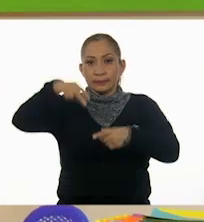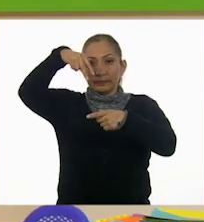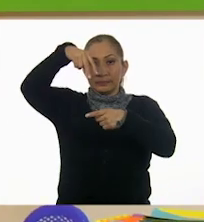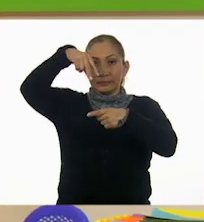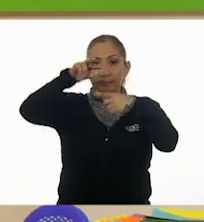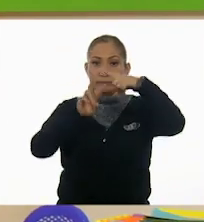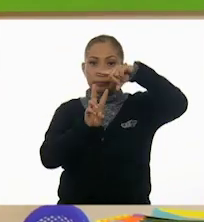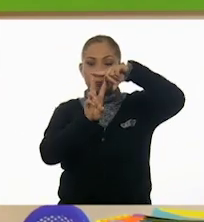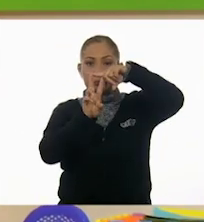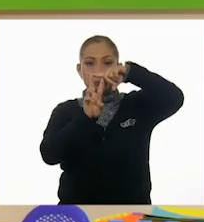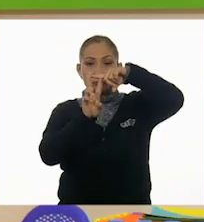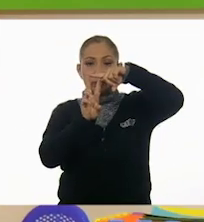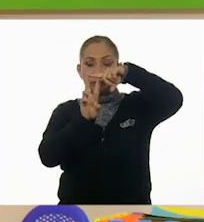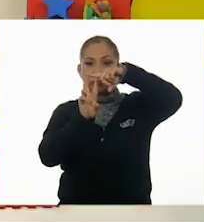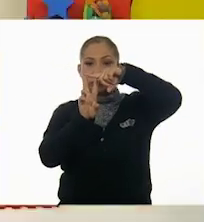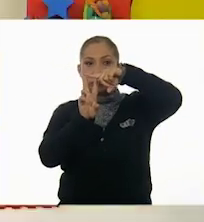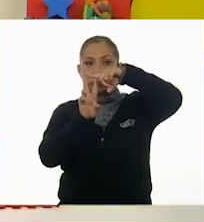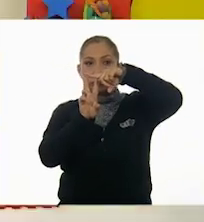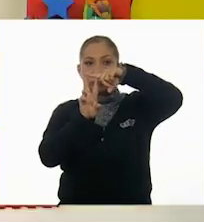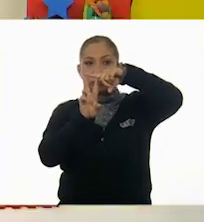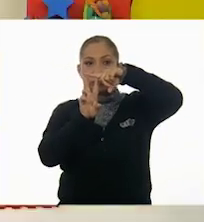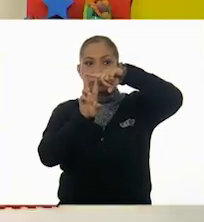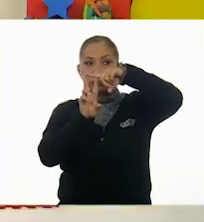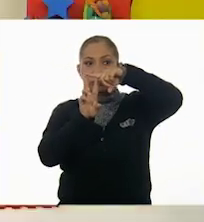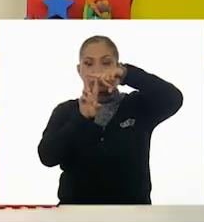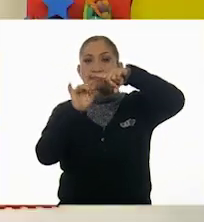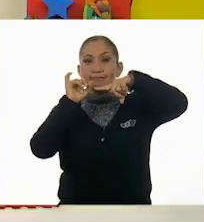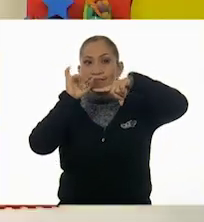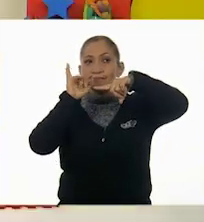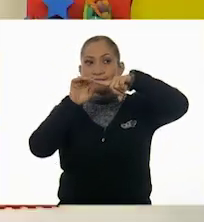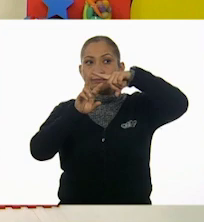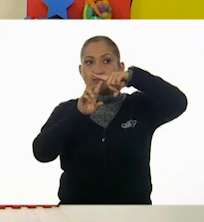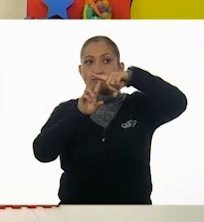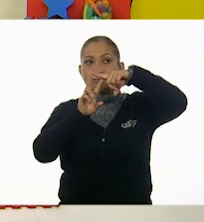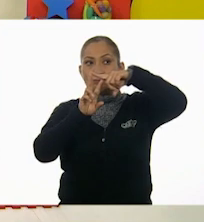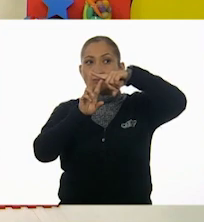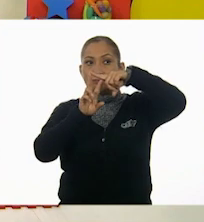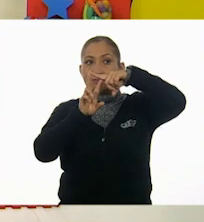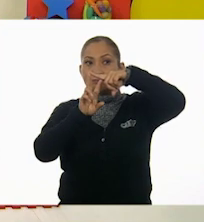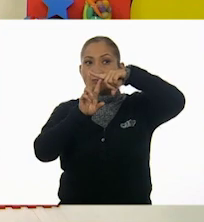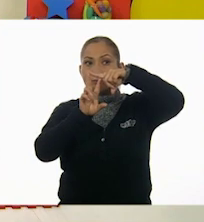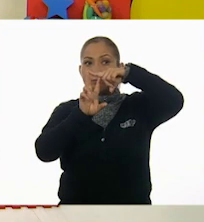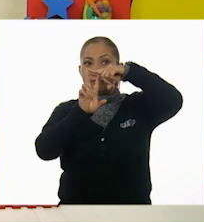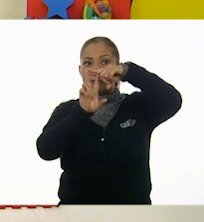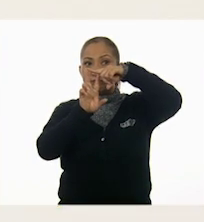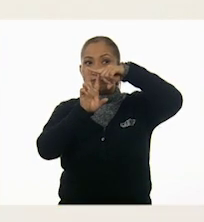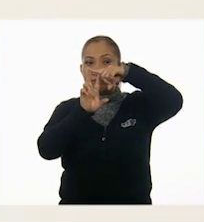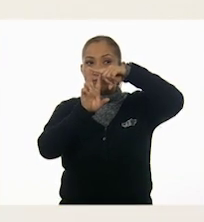abajo. Uh-huh. Sí, ¿verdad? Sí, el primero es un triángulo hacia abajo.